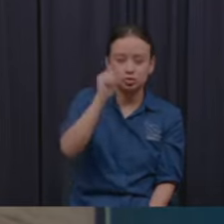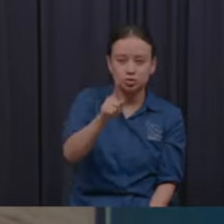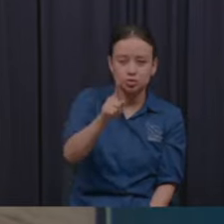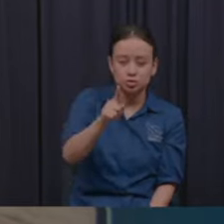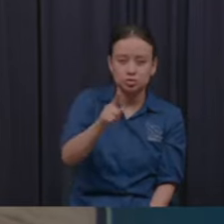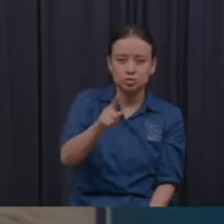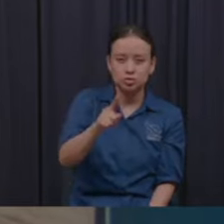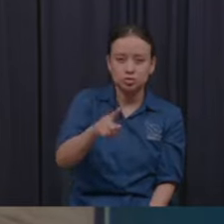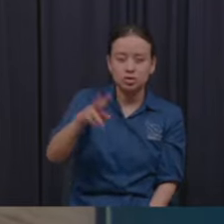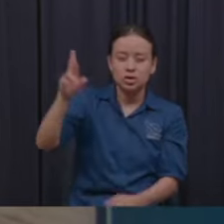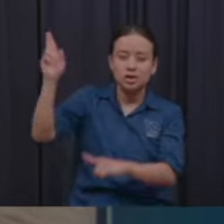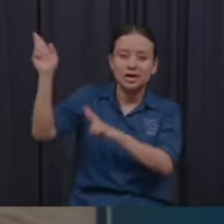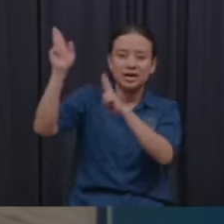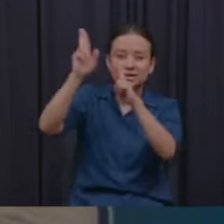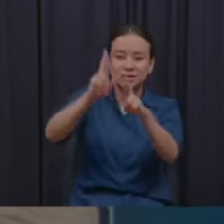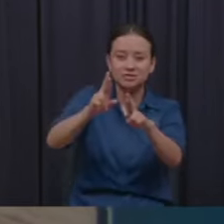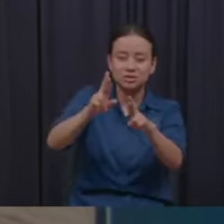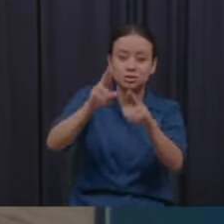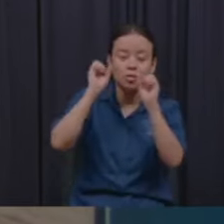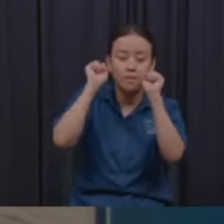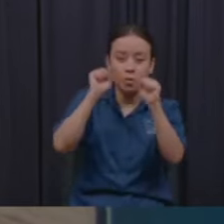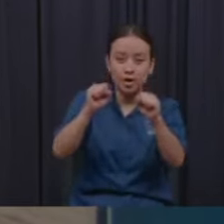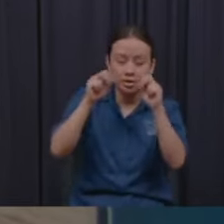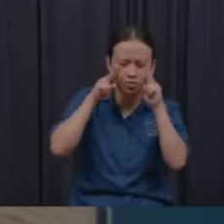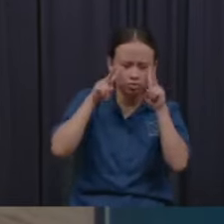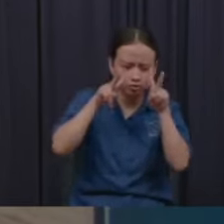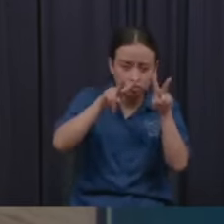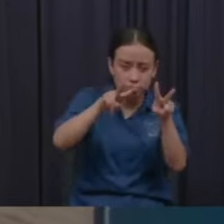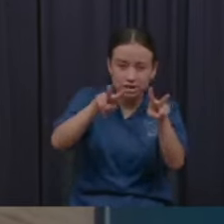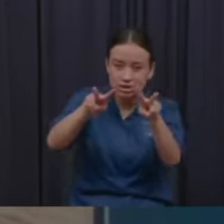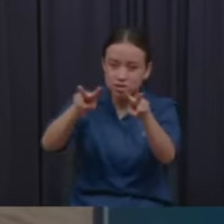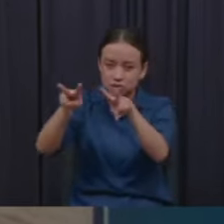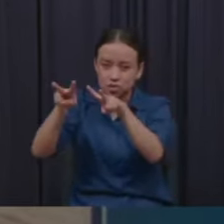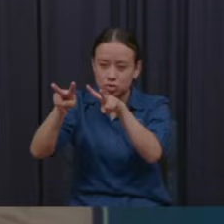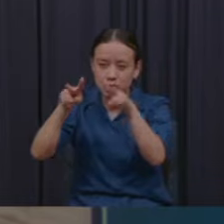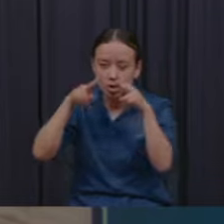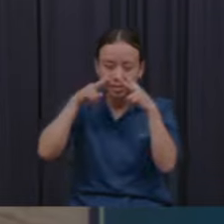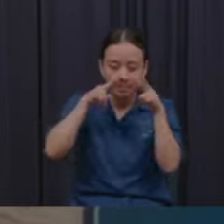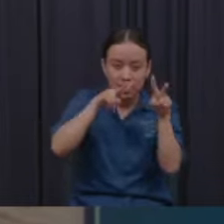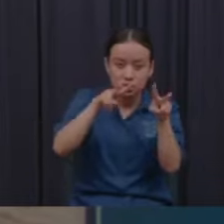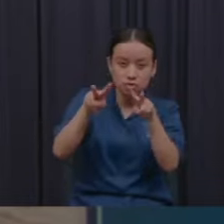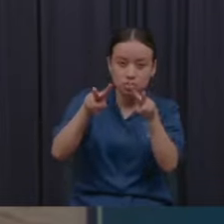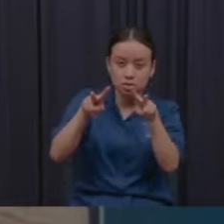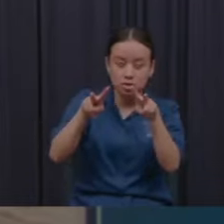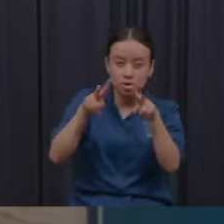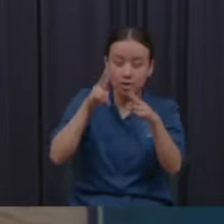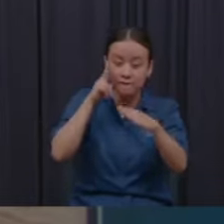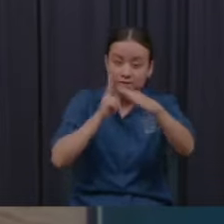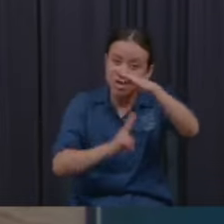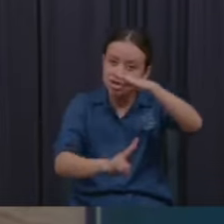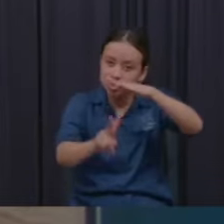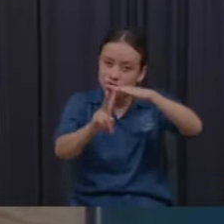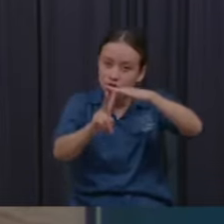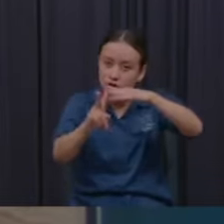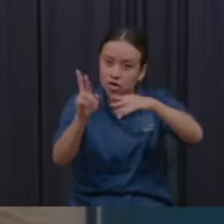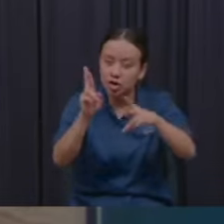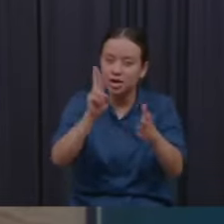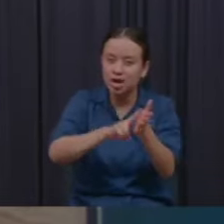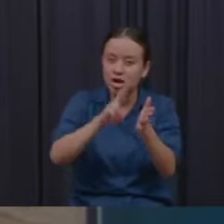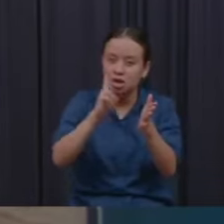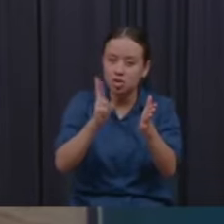Y Dios va a darte agudeza visual. Toda visión religiosa se va en el nombre de Jesús.